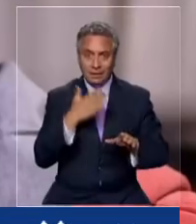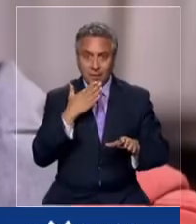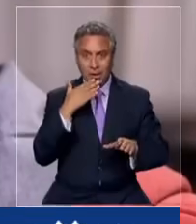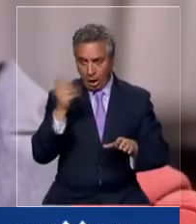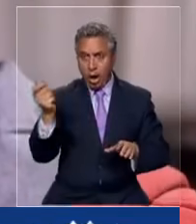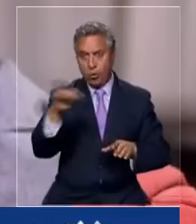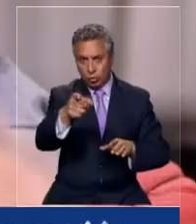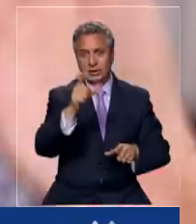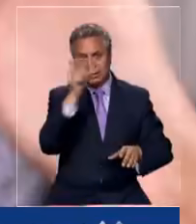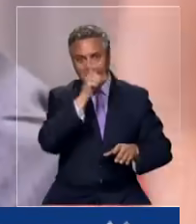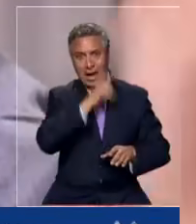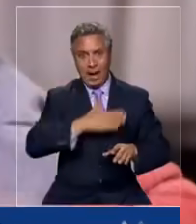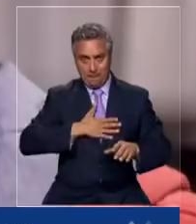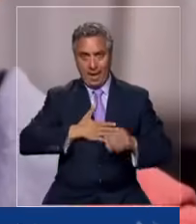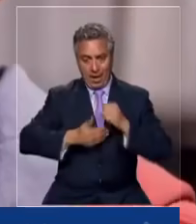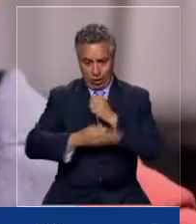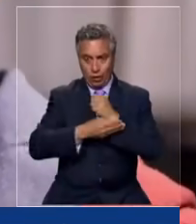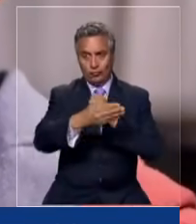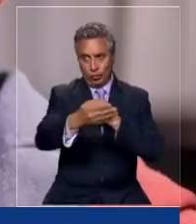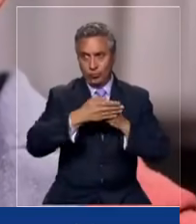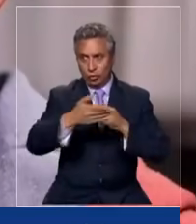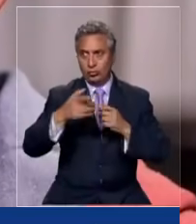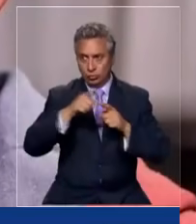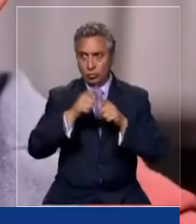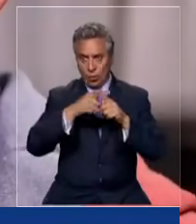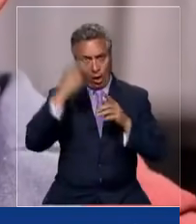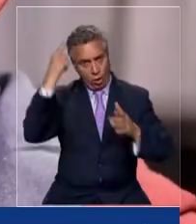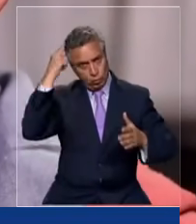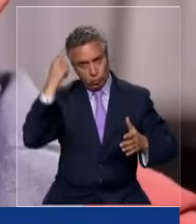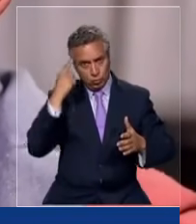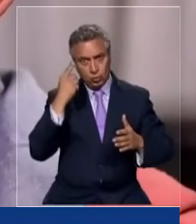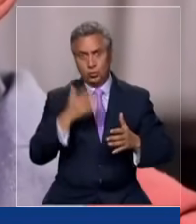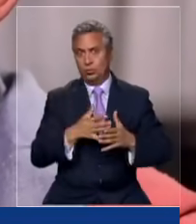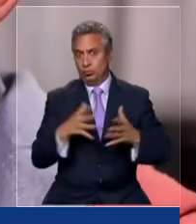haber quedado con sangre mía porque el corte fue grande.